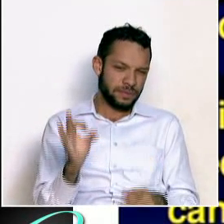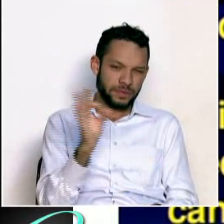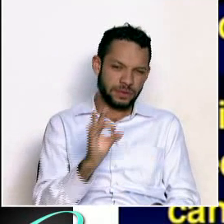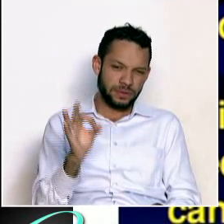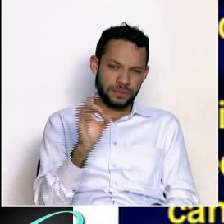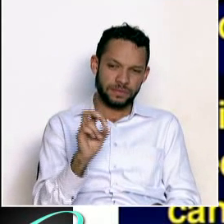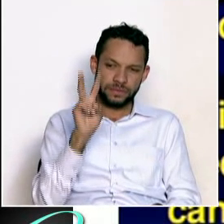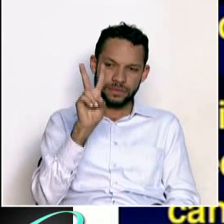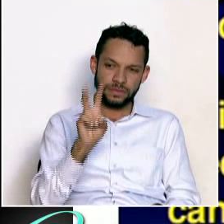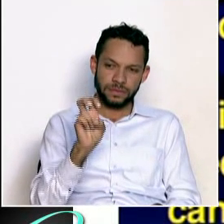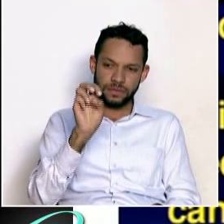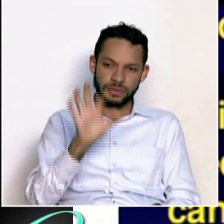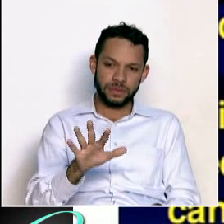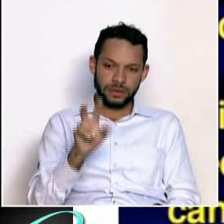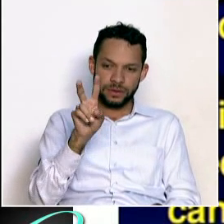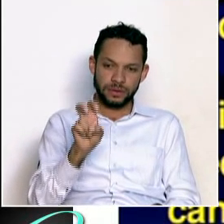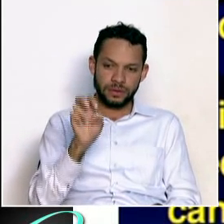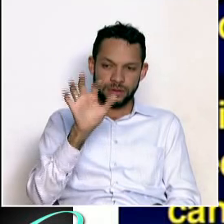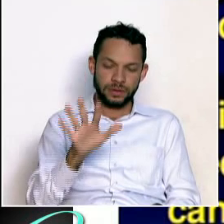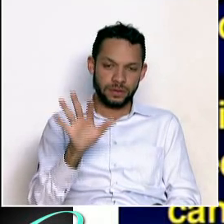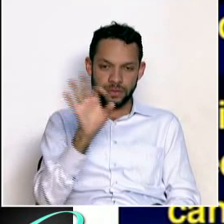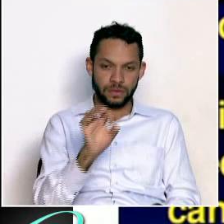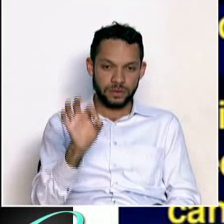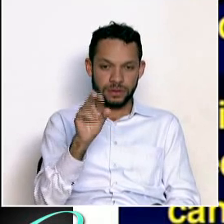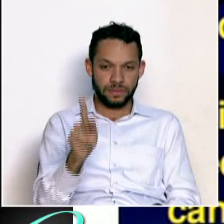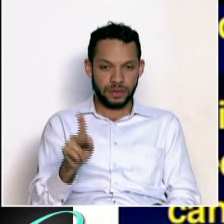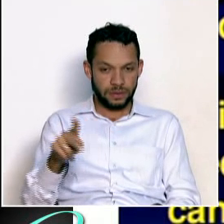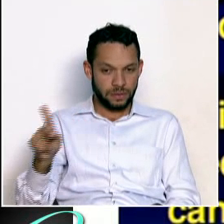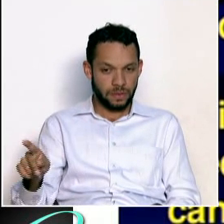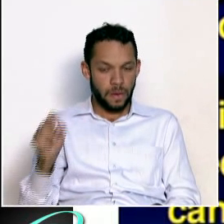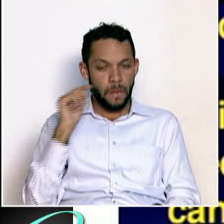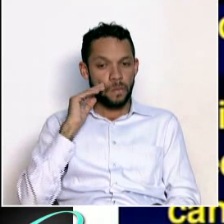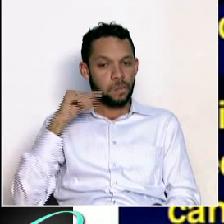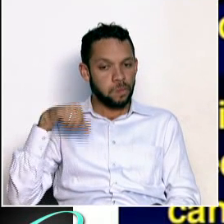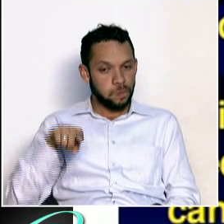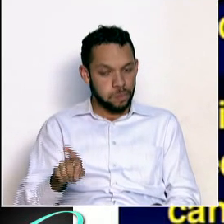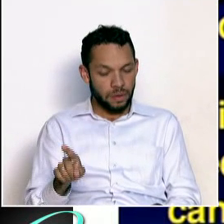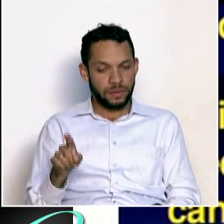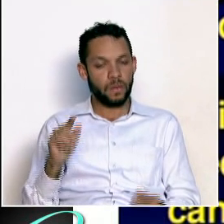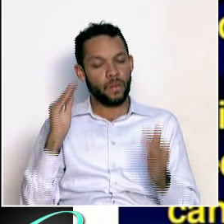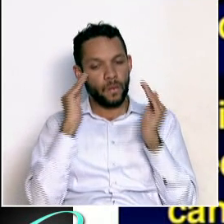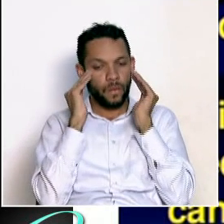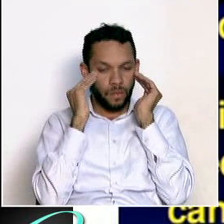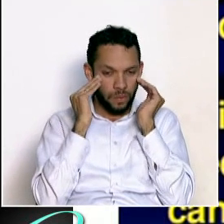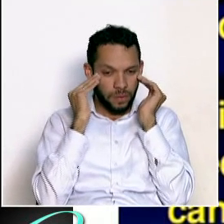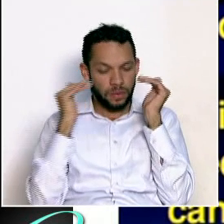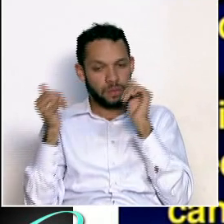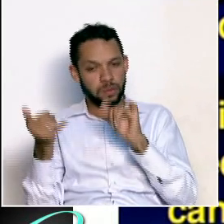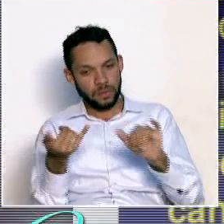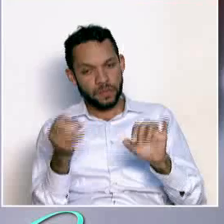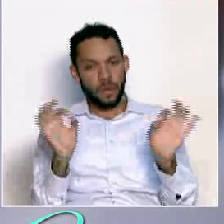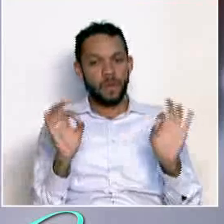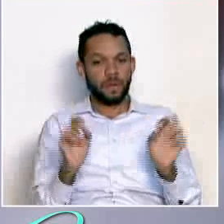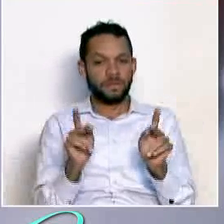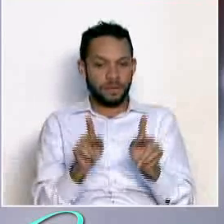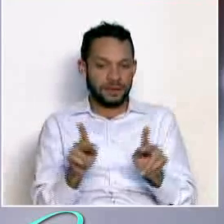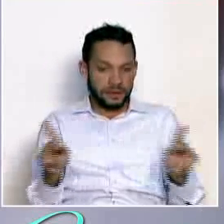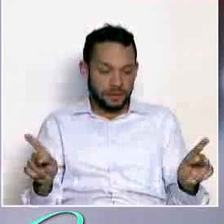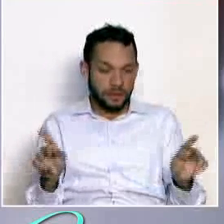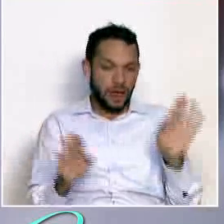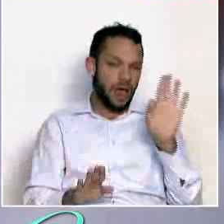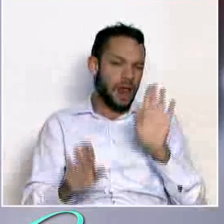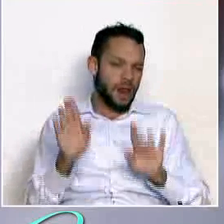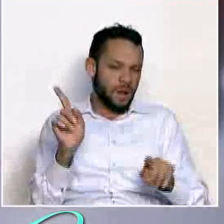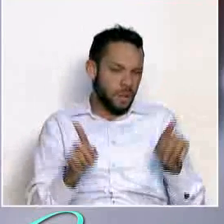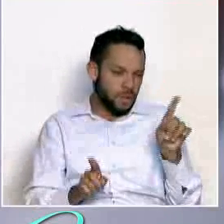del 75% de los seres humanos, pueden entrar en un estado de trance. Hay otras personas que son